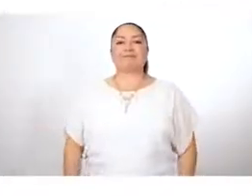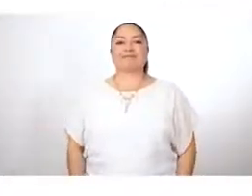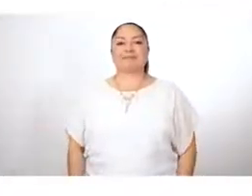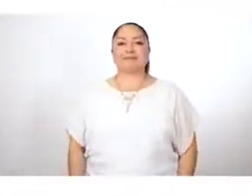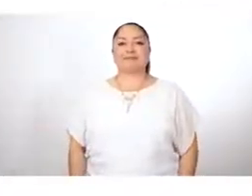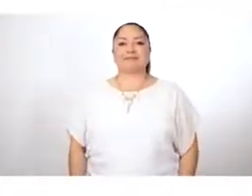Gracias.